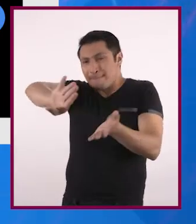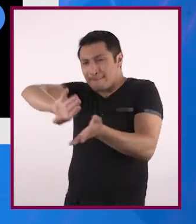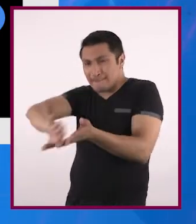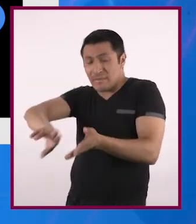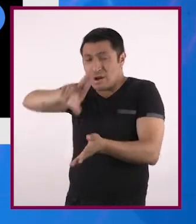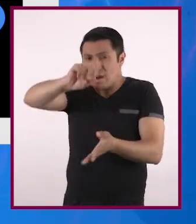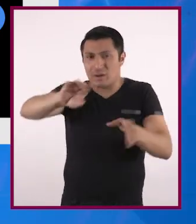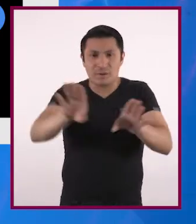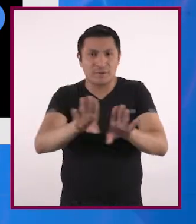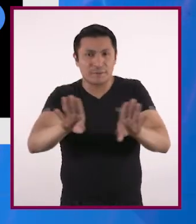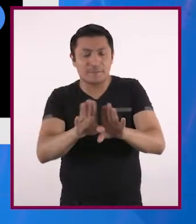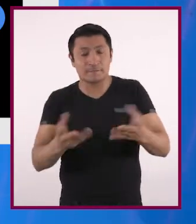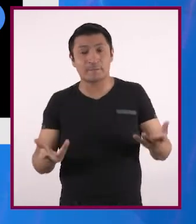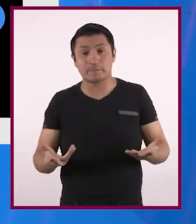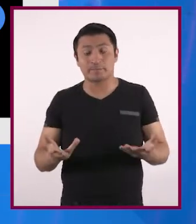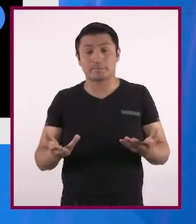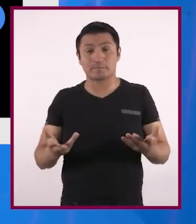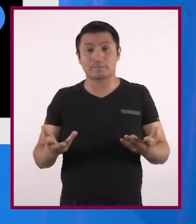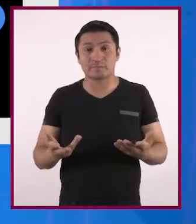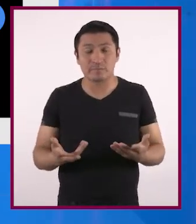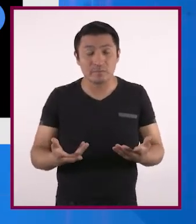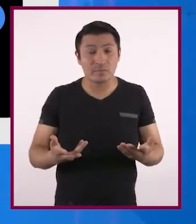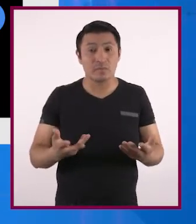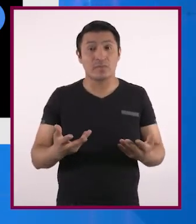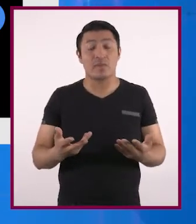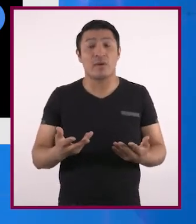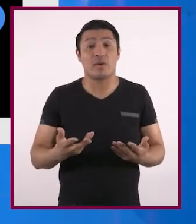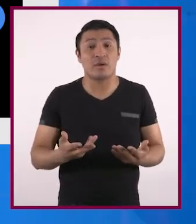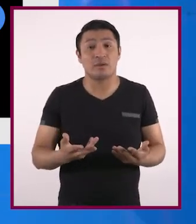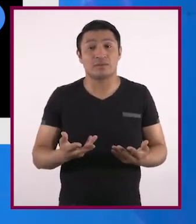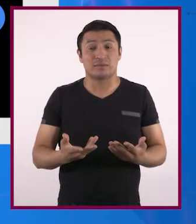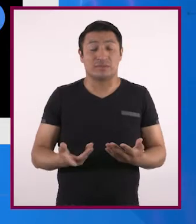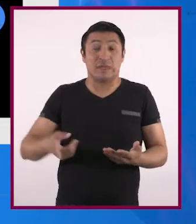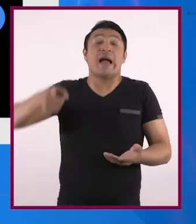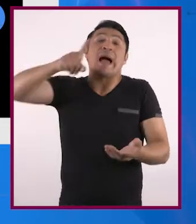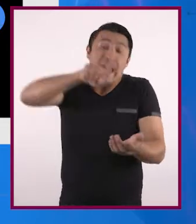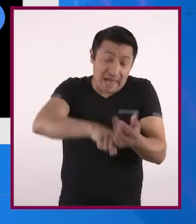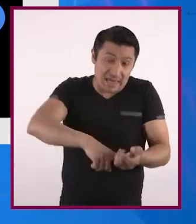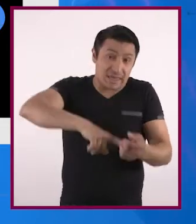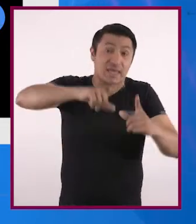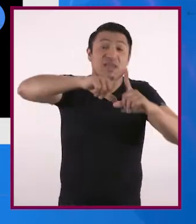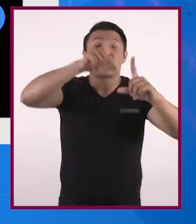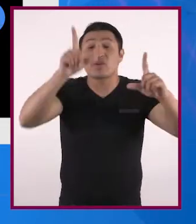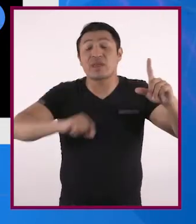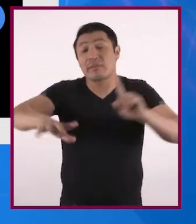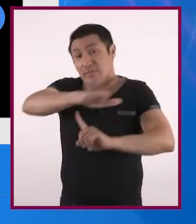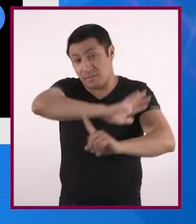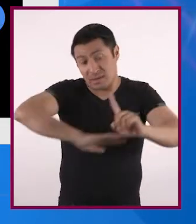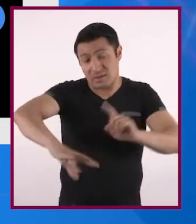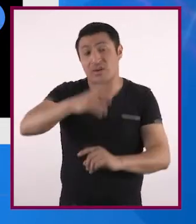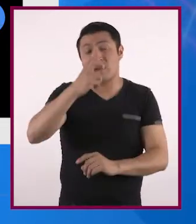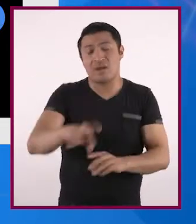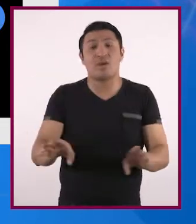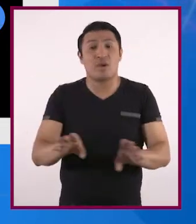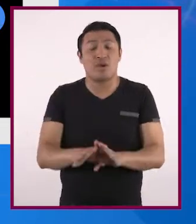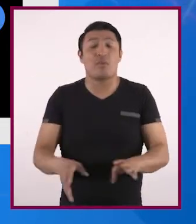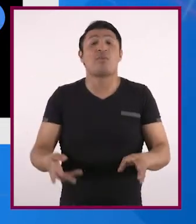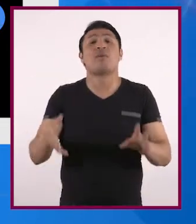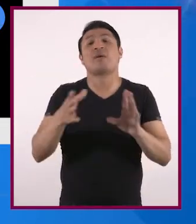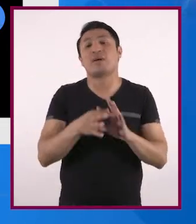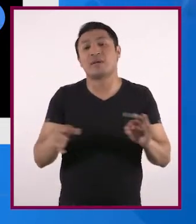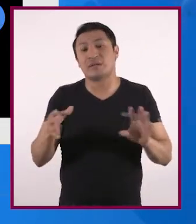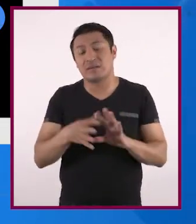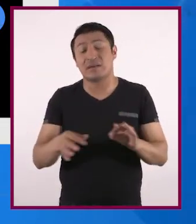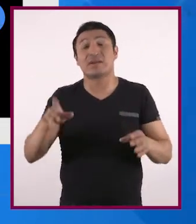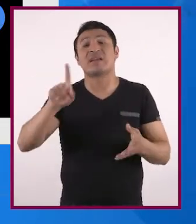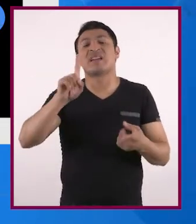da por encima del contexto nacional, sino que se da en el contexto nacional y el contexto nacional define quién es el excluido o la